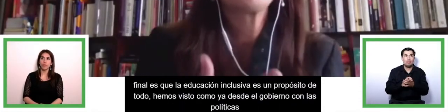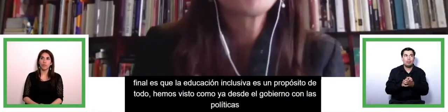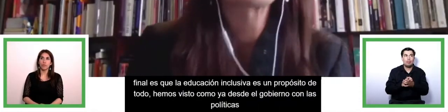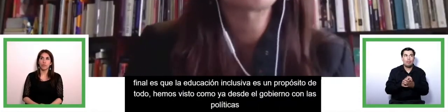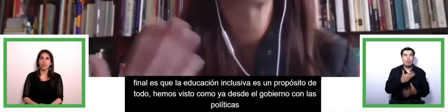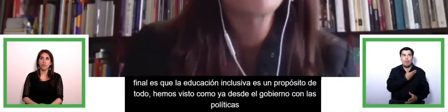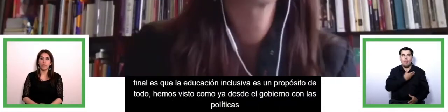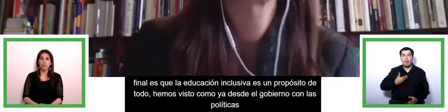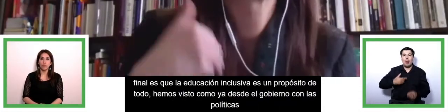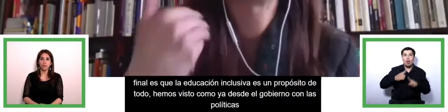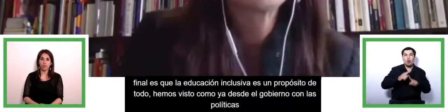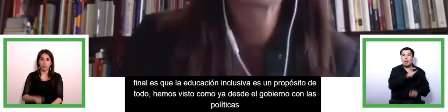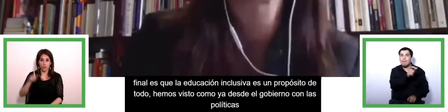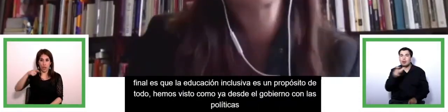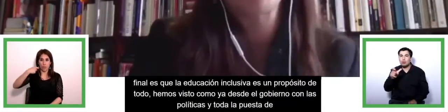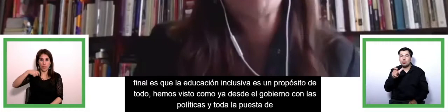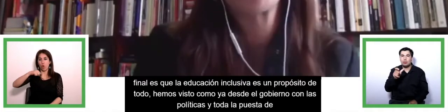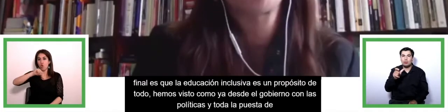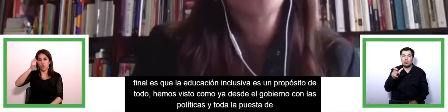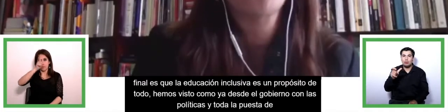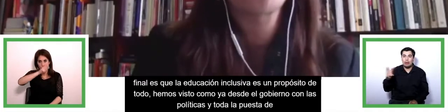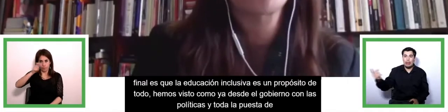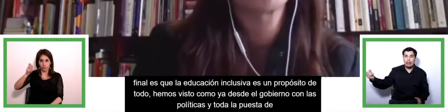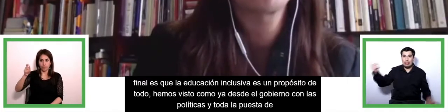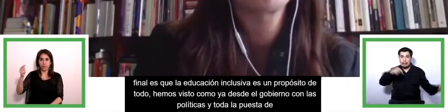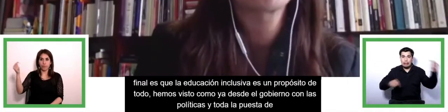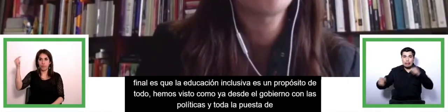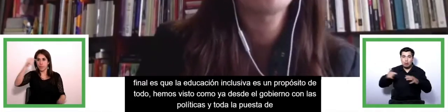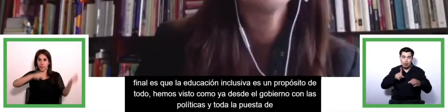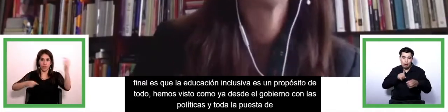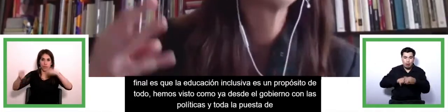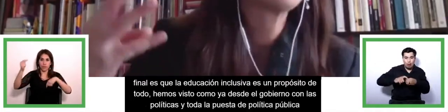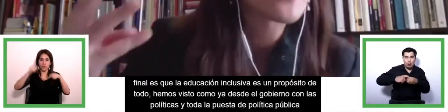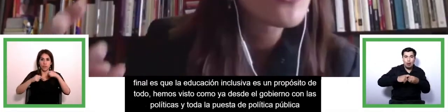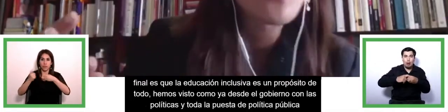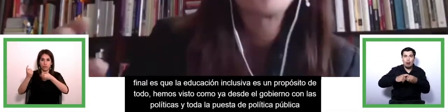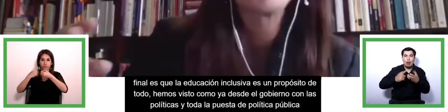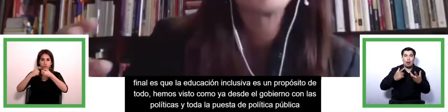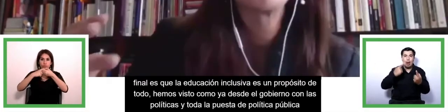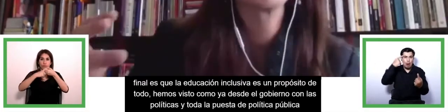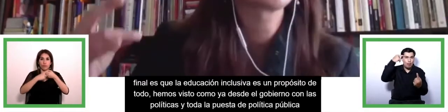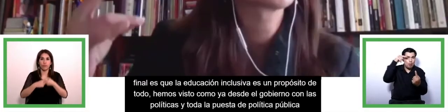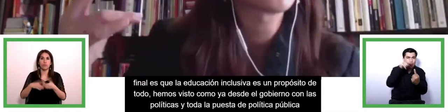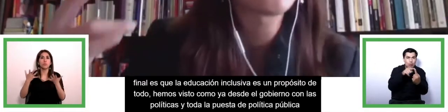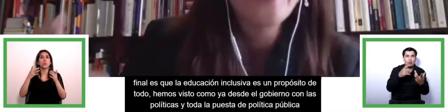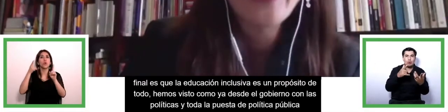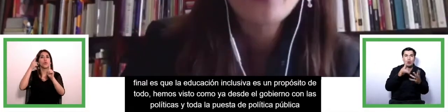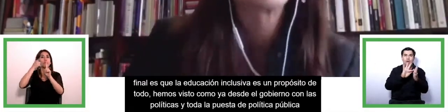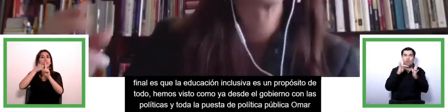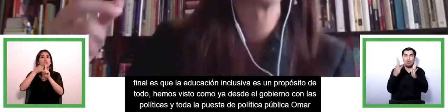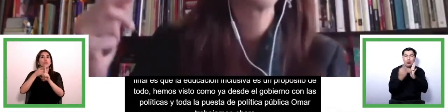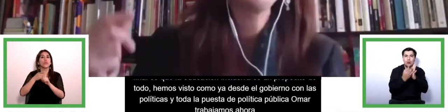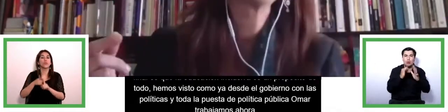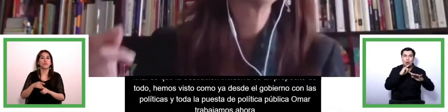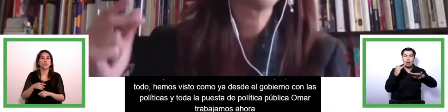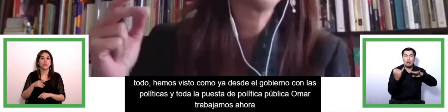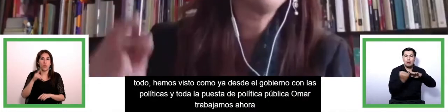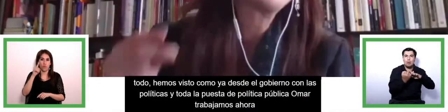a otros actores que se unen al propósito de la educación inclusiva: fundaciones, tercer